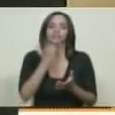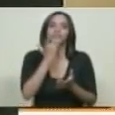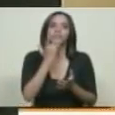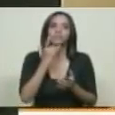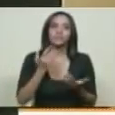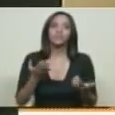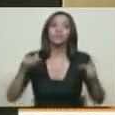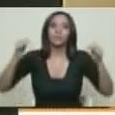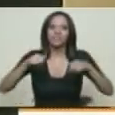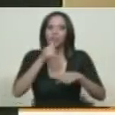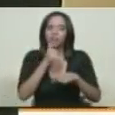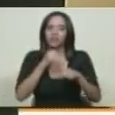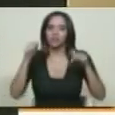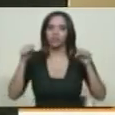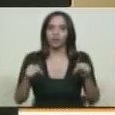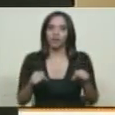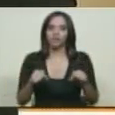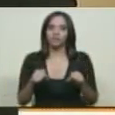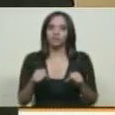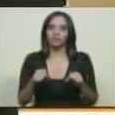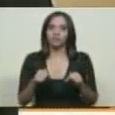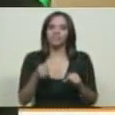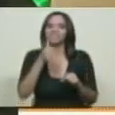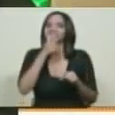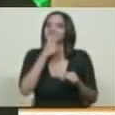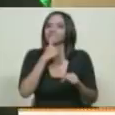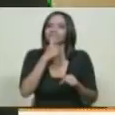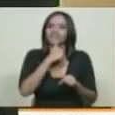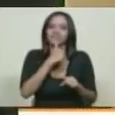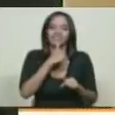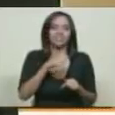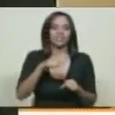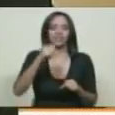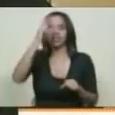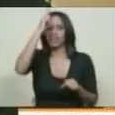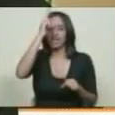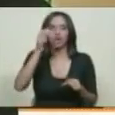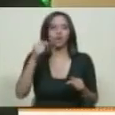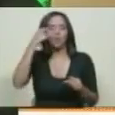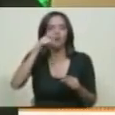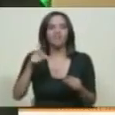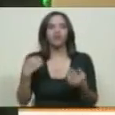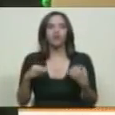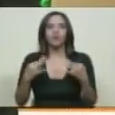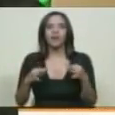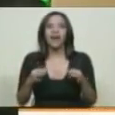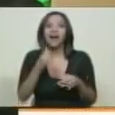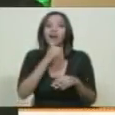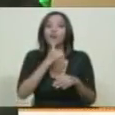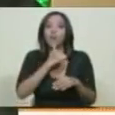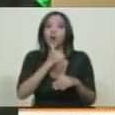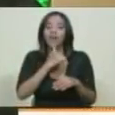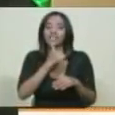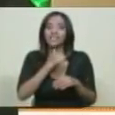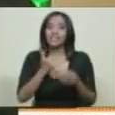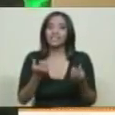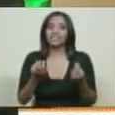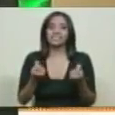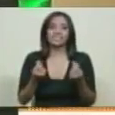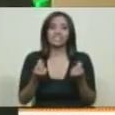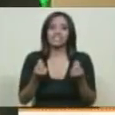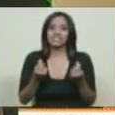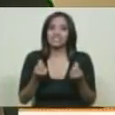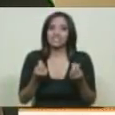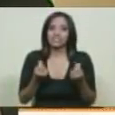estas cosas, ¿eh? Que hay que aguantar en un chichiribiche, en un pueblo normal, ¿eh? Aguantar la pelazón de que no traen